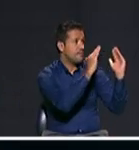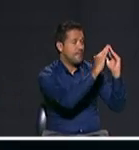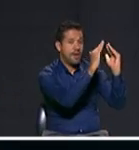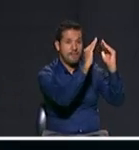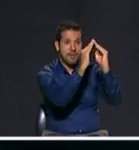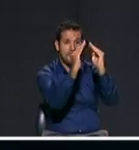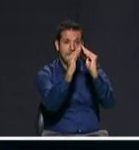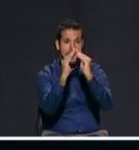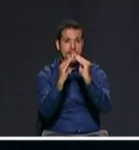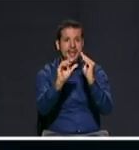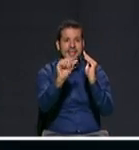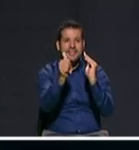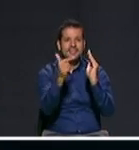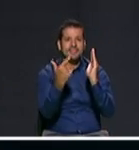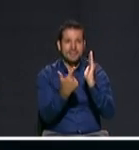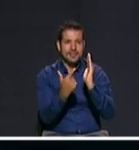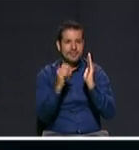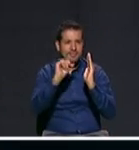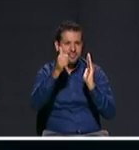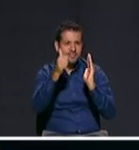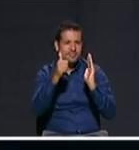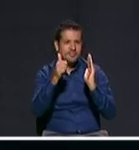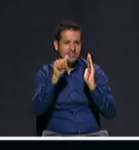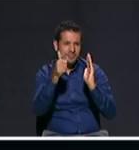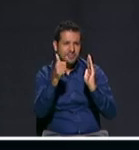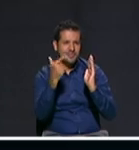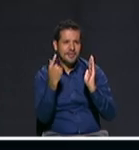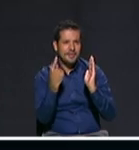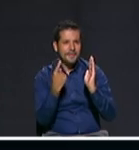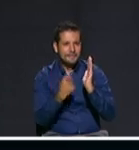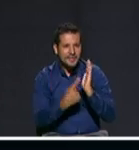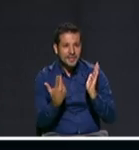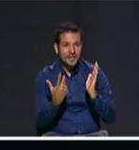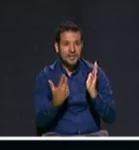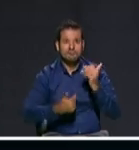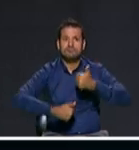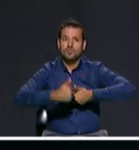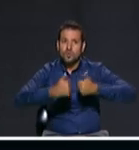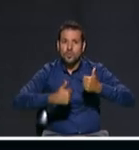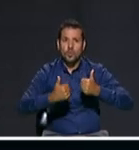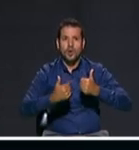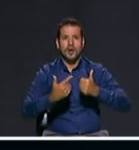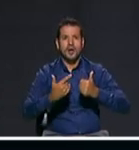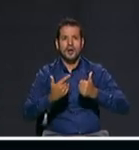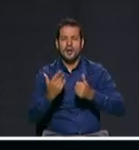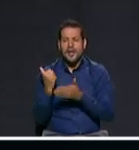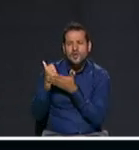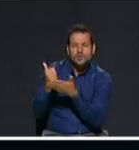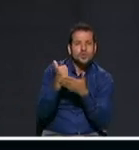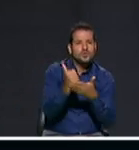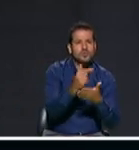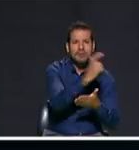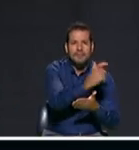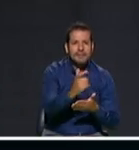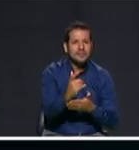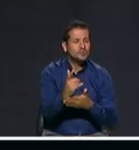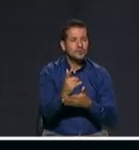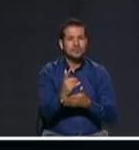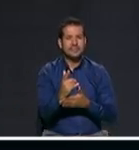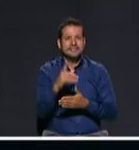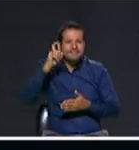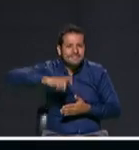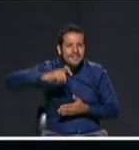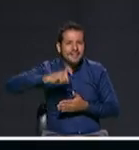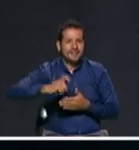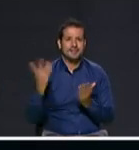10.000 de interés social con todos los inversionistas 5 mil interés prioritario ahí estamos